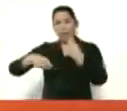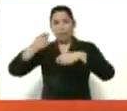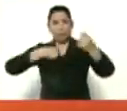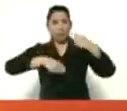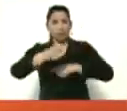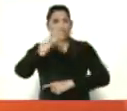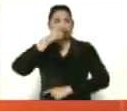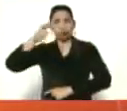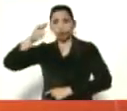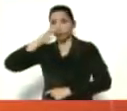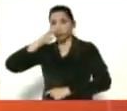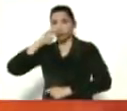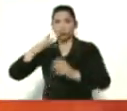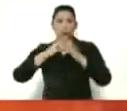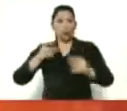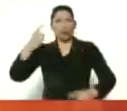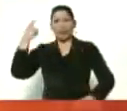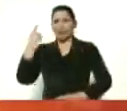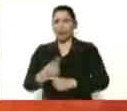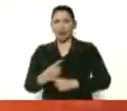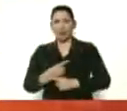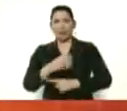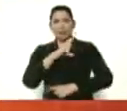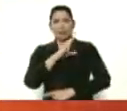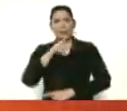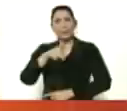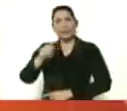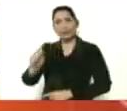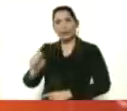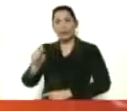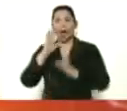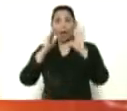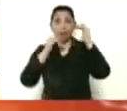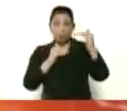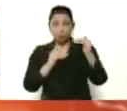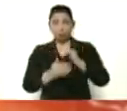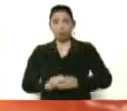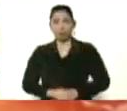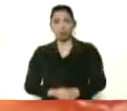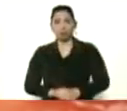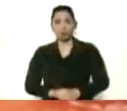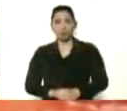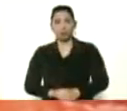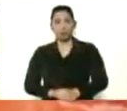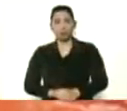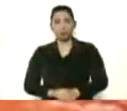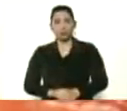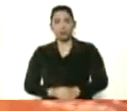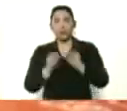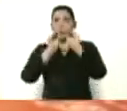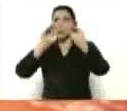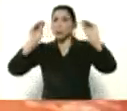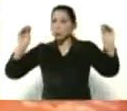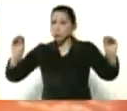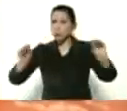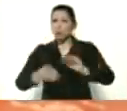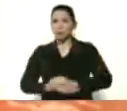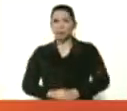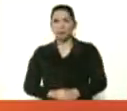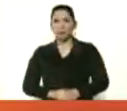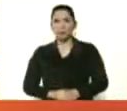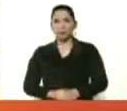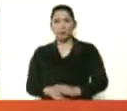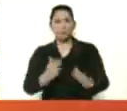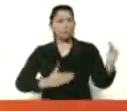supervisada, todas tienen CPT. Atención CPT, mi llamado,